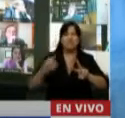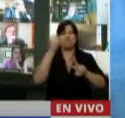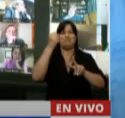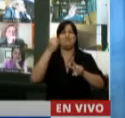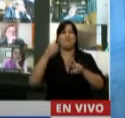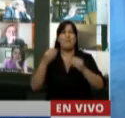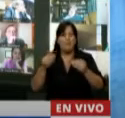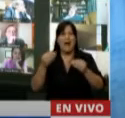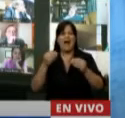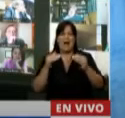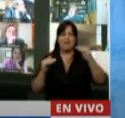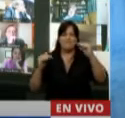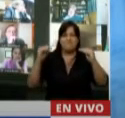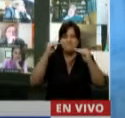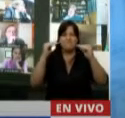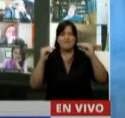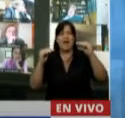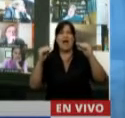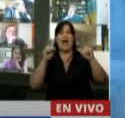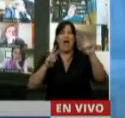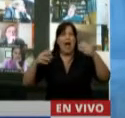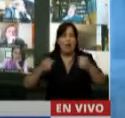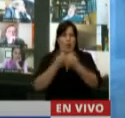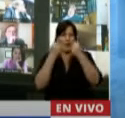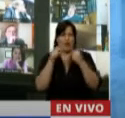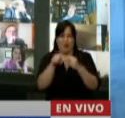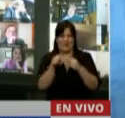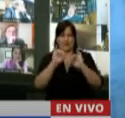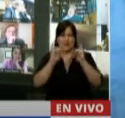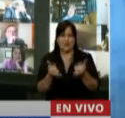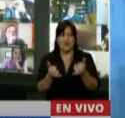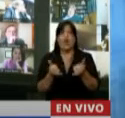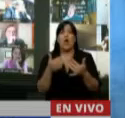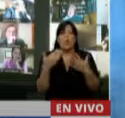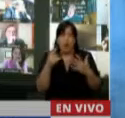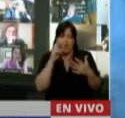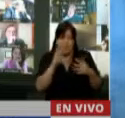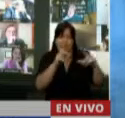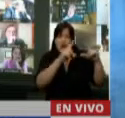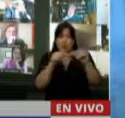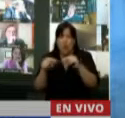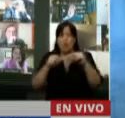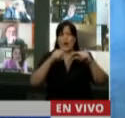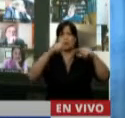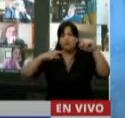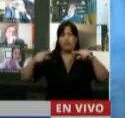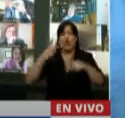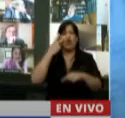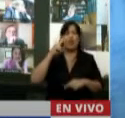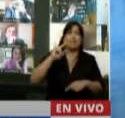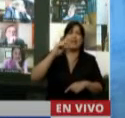nacional también viene haciendo esfuerzos necesarios para poder cubrir las demandas de cada uno de los